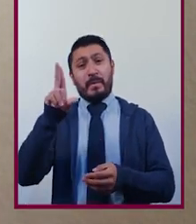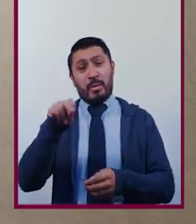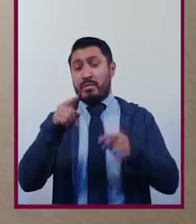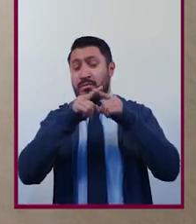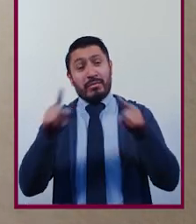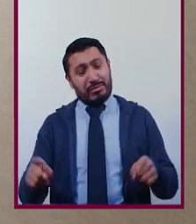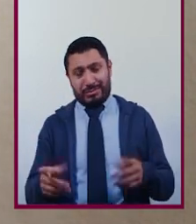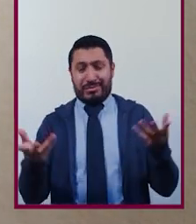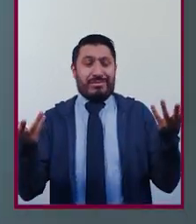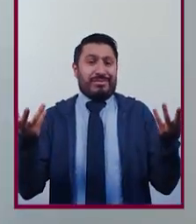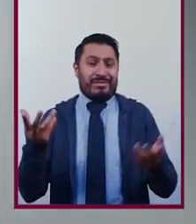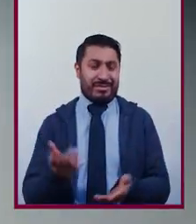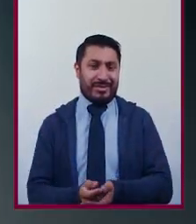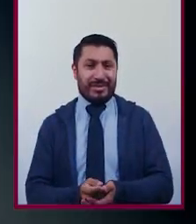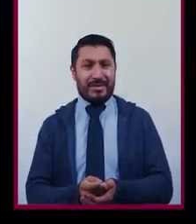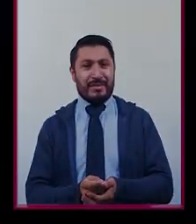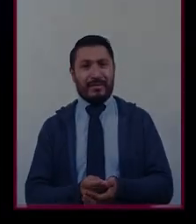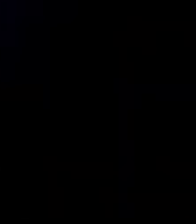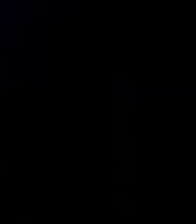manera, faltaba más.